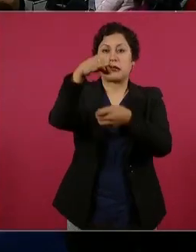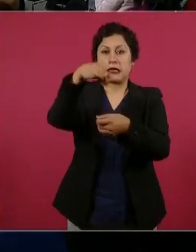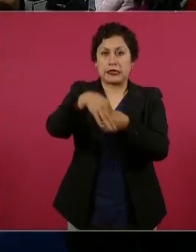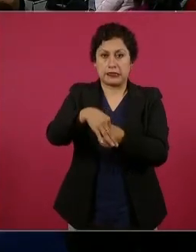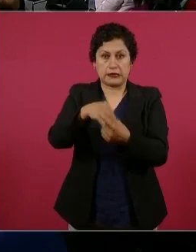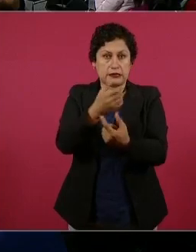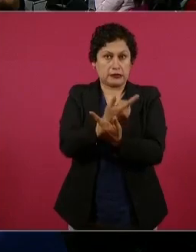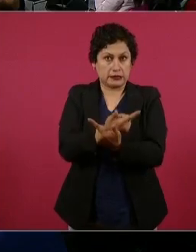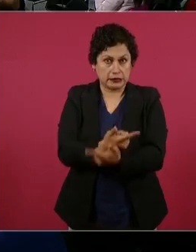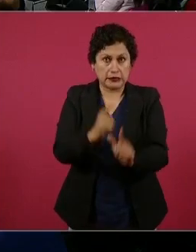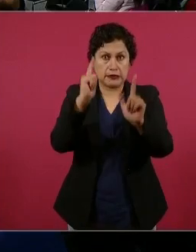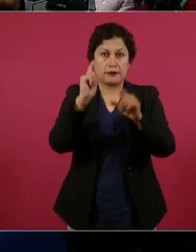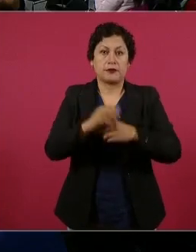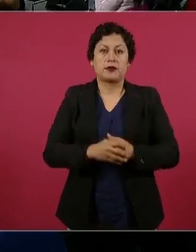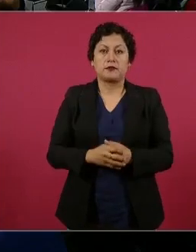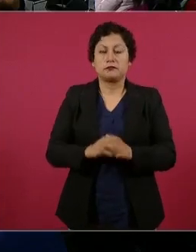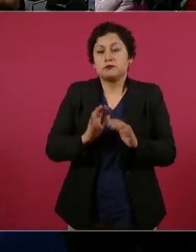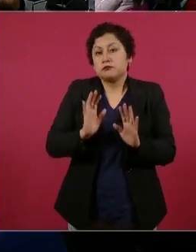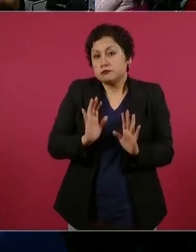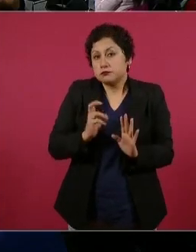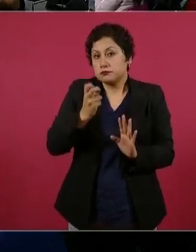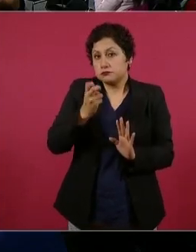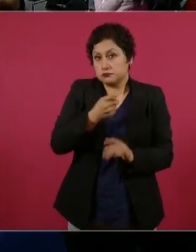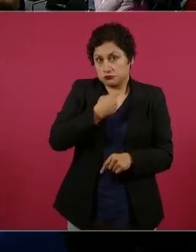secreto. Eso es lo que podemos hacer,